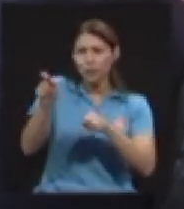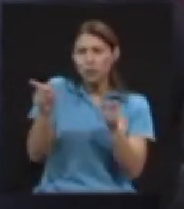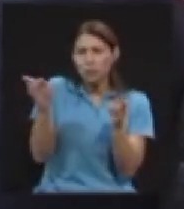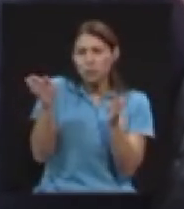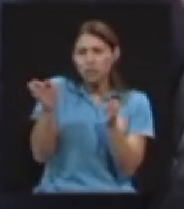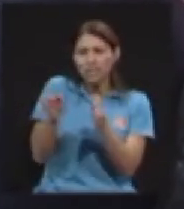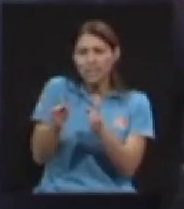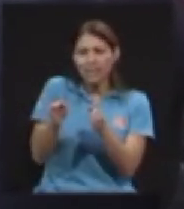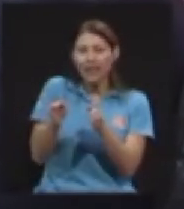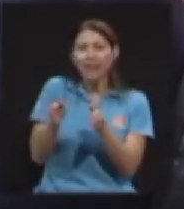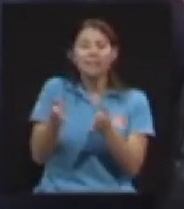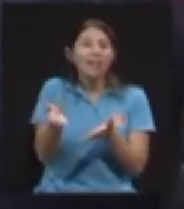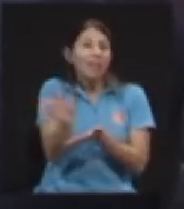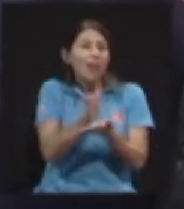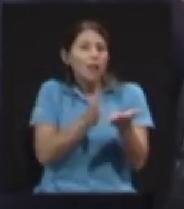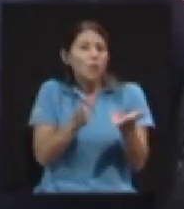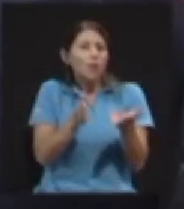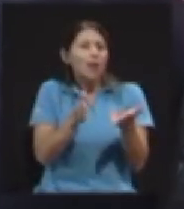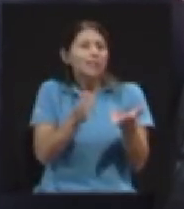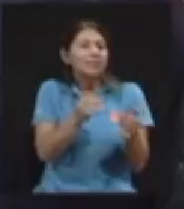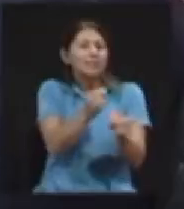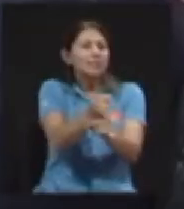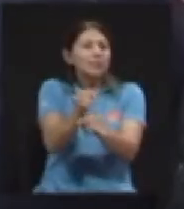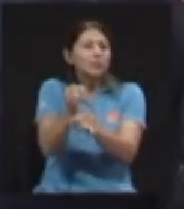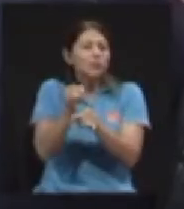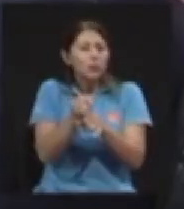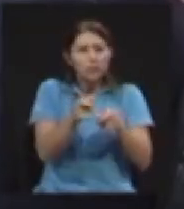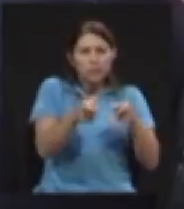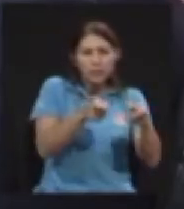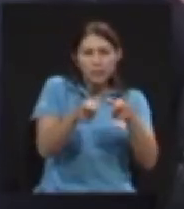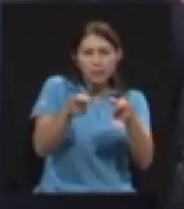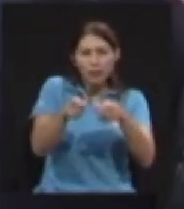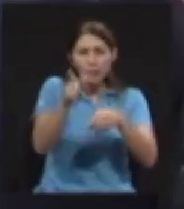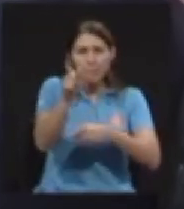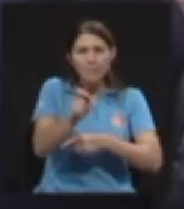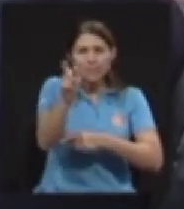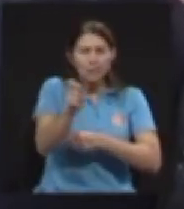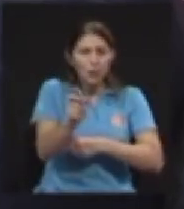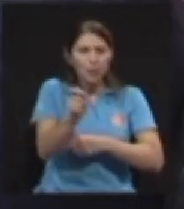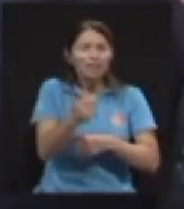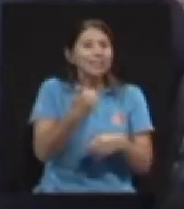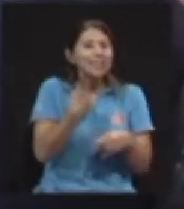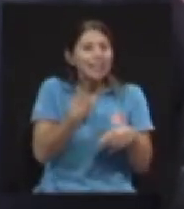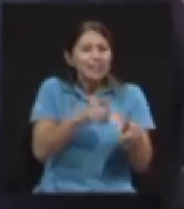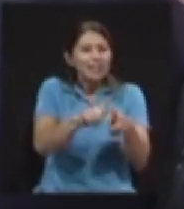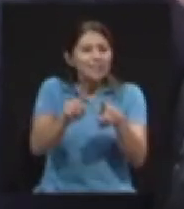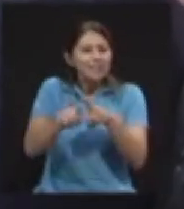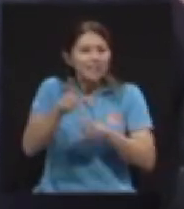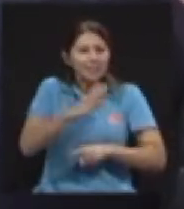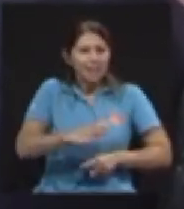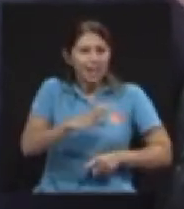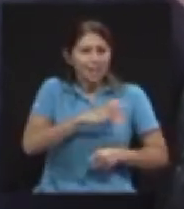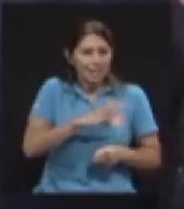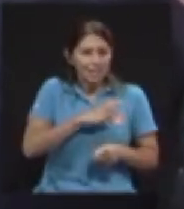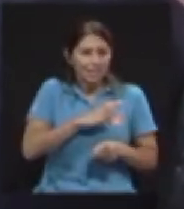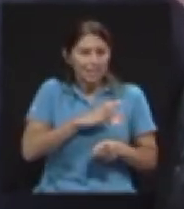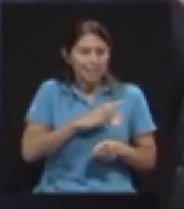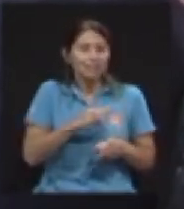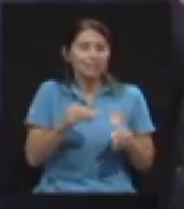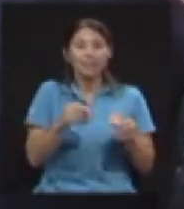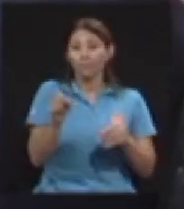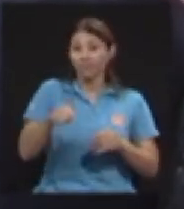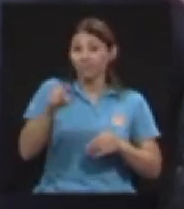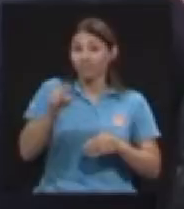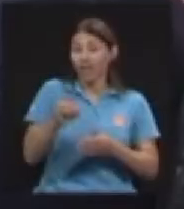ámbito de, digamos, sus clientes naturales serían tales y tales, mientras que hay otras que son más universales. Más generales, hay unas que